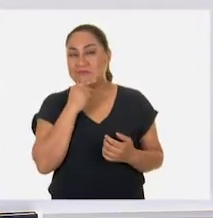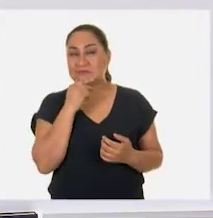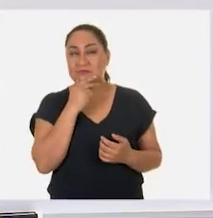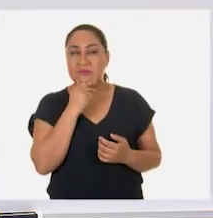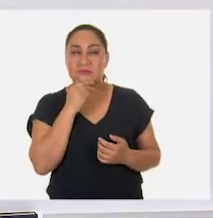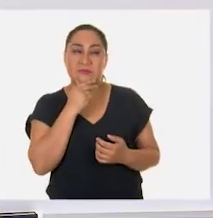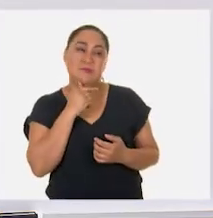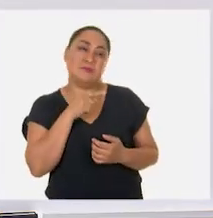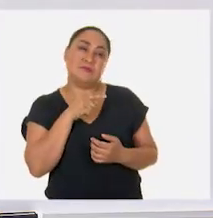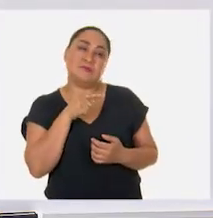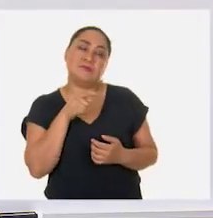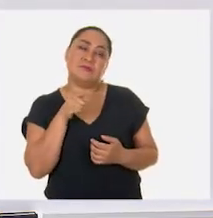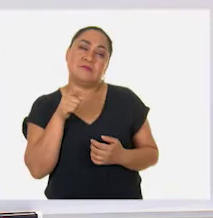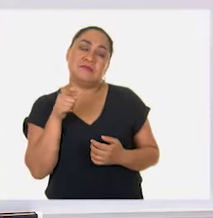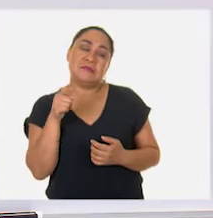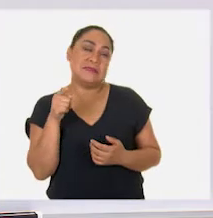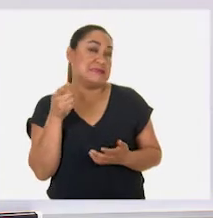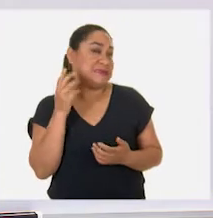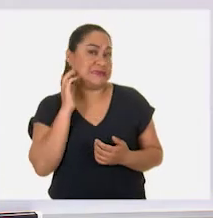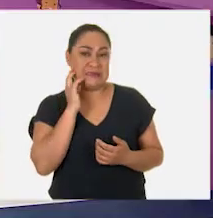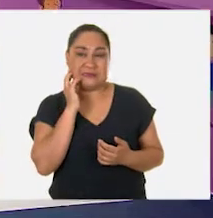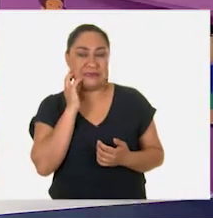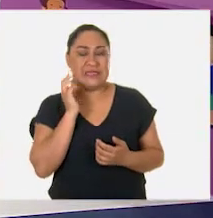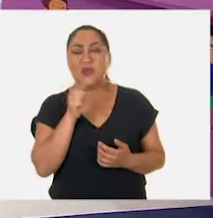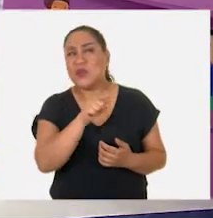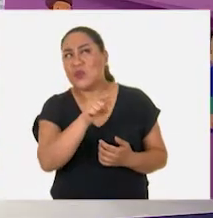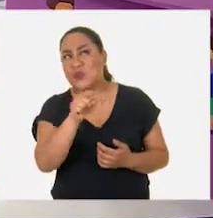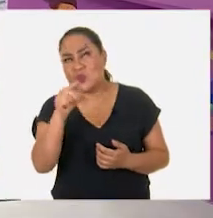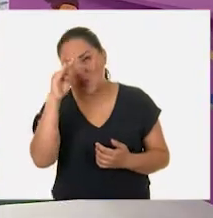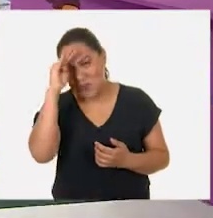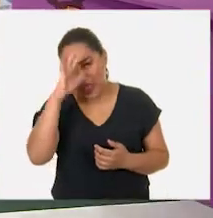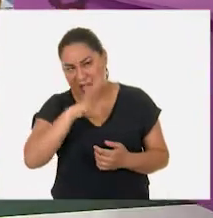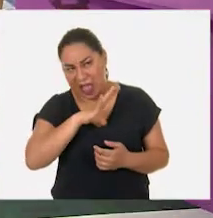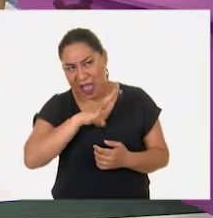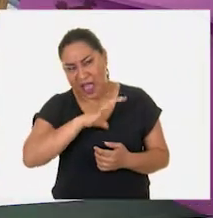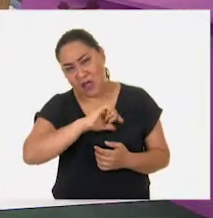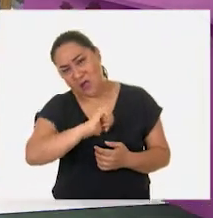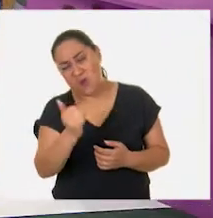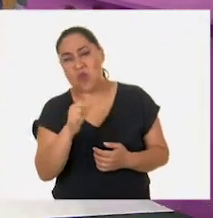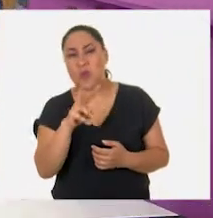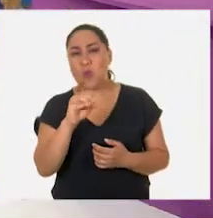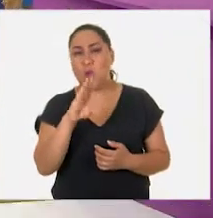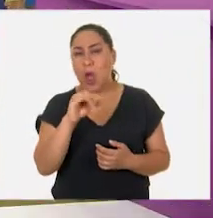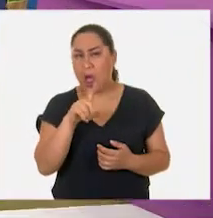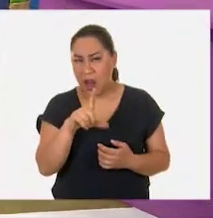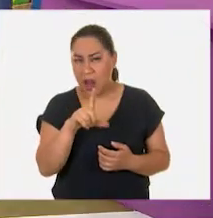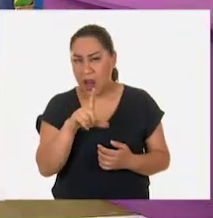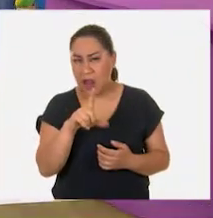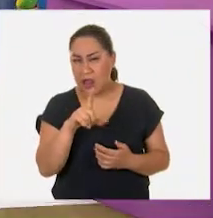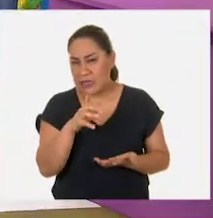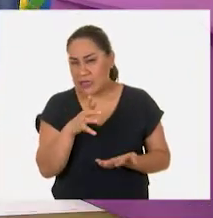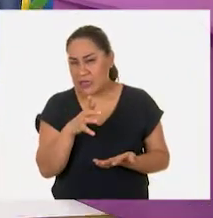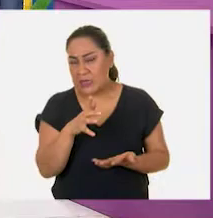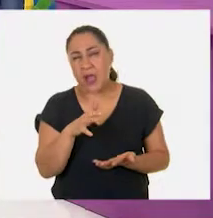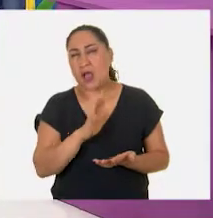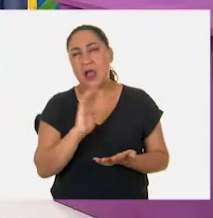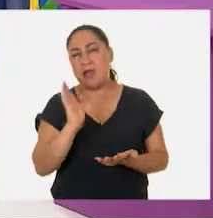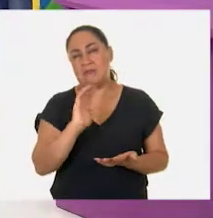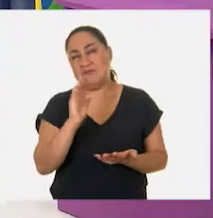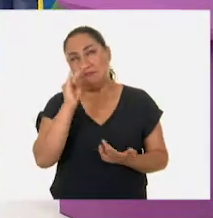Creo que... No sé, ¿ustedes creen ahí en casita que tenga otra vocal? ¿Creen? ¿Creen, creen, creen? Bueno, yo creo que ya